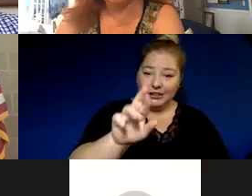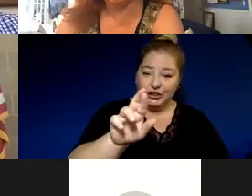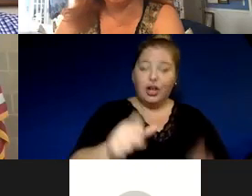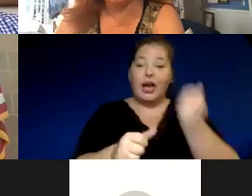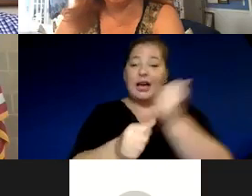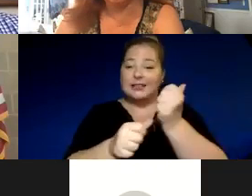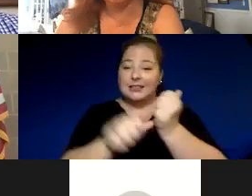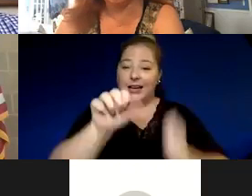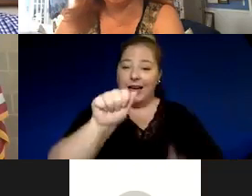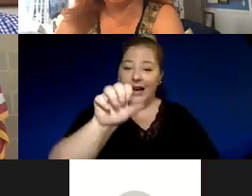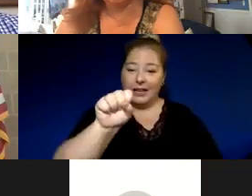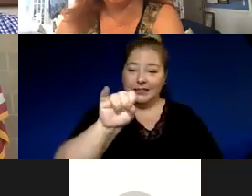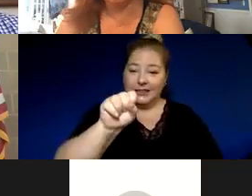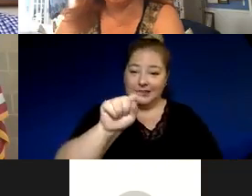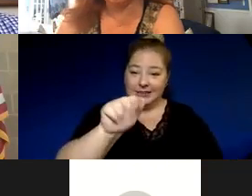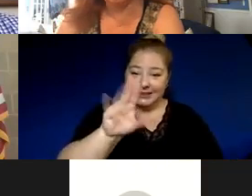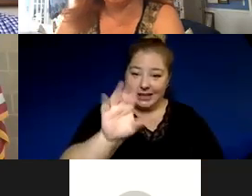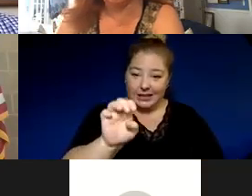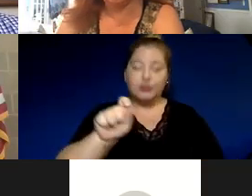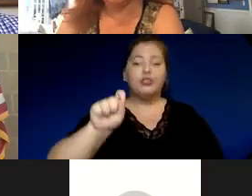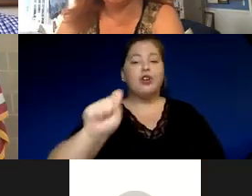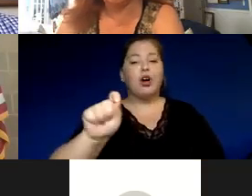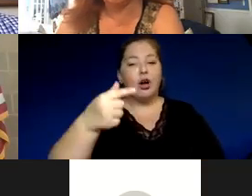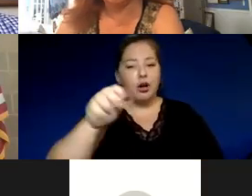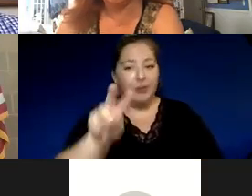www.disasterassistance.gov. O pueden llamar al número